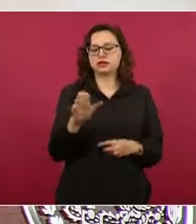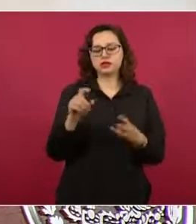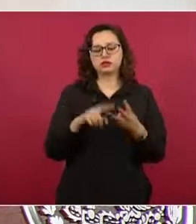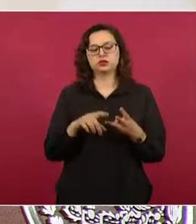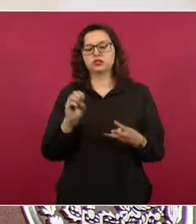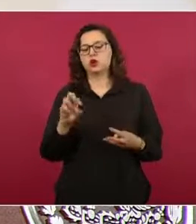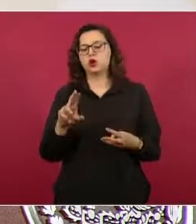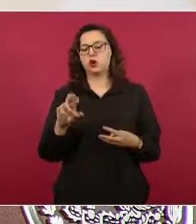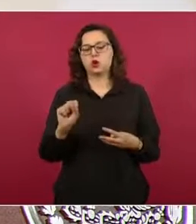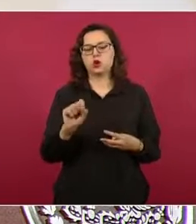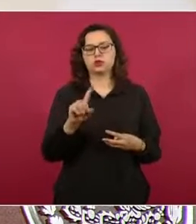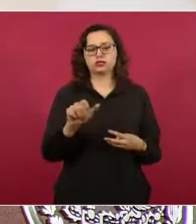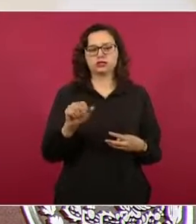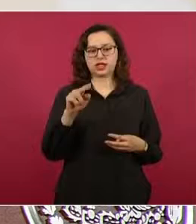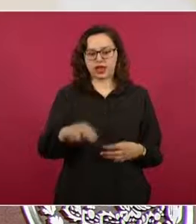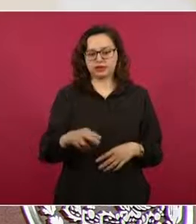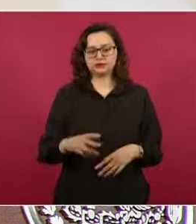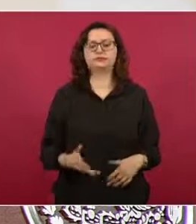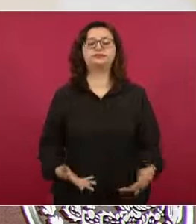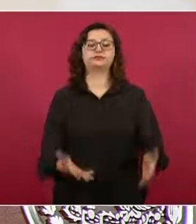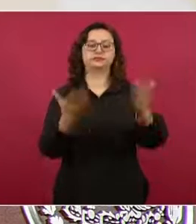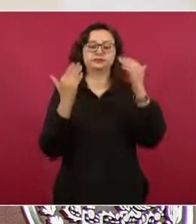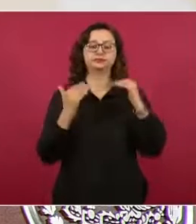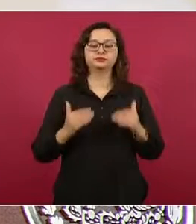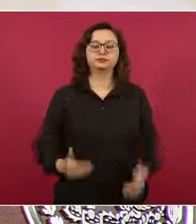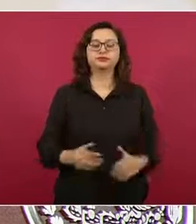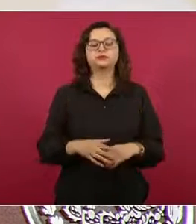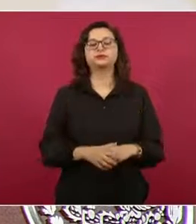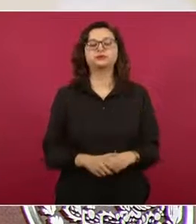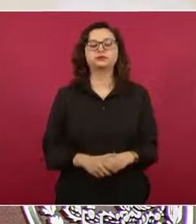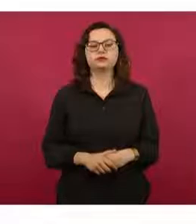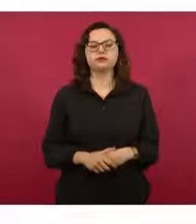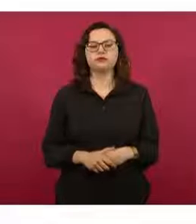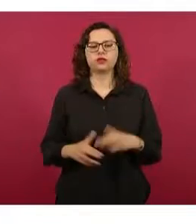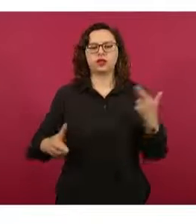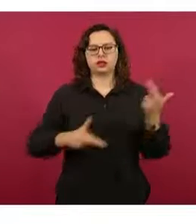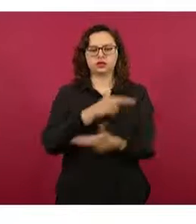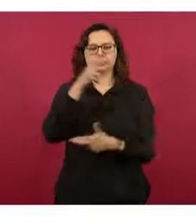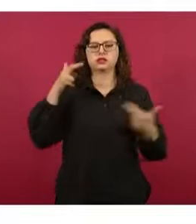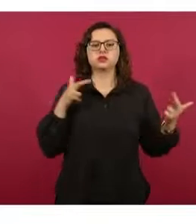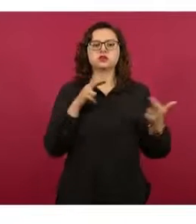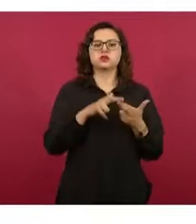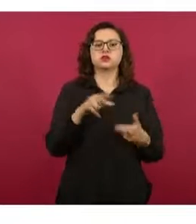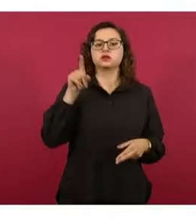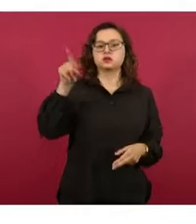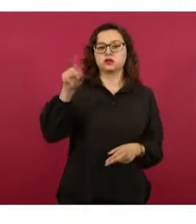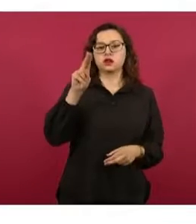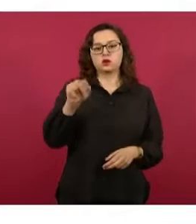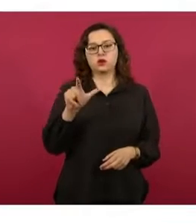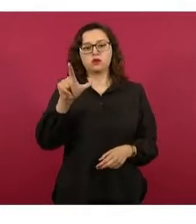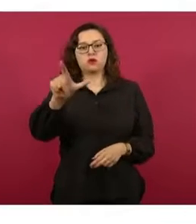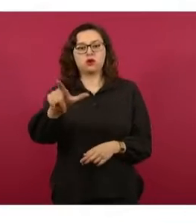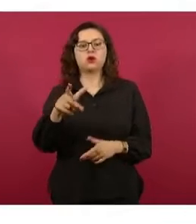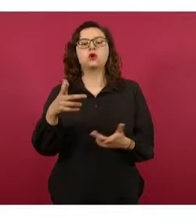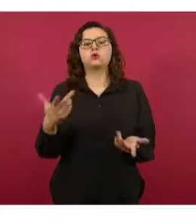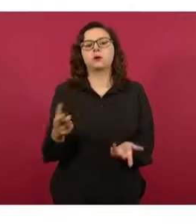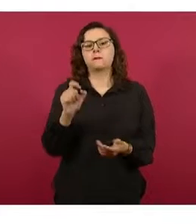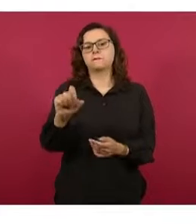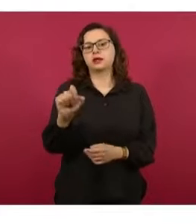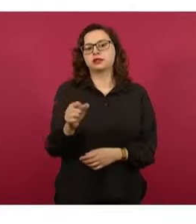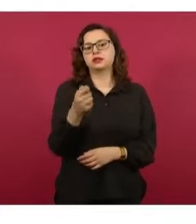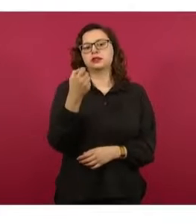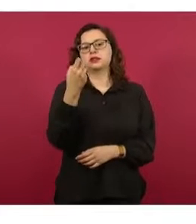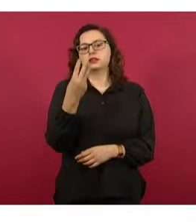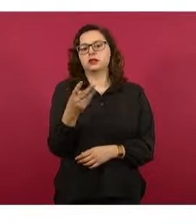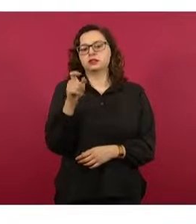regiones. Oxogas tiene el precio más alto, con el margen más alto, en Juárez, Nuevo León, 23 pesos con